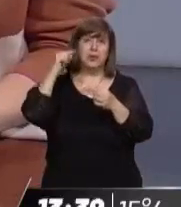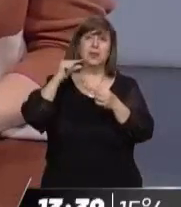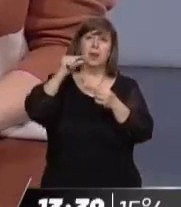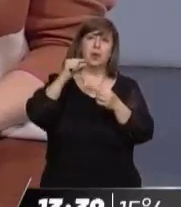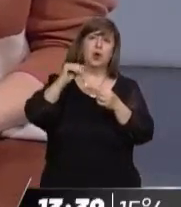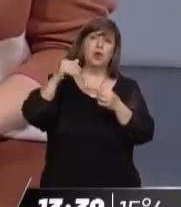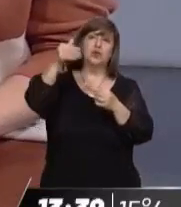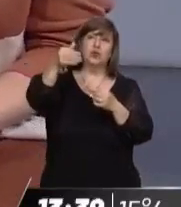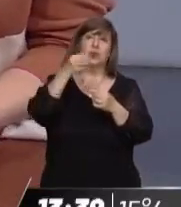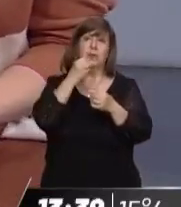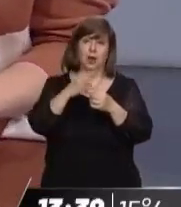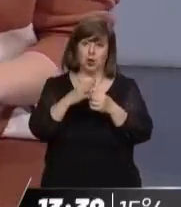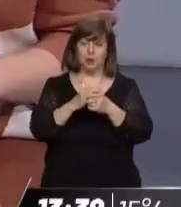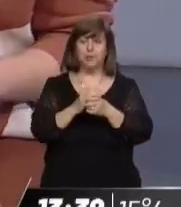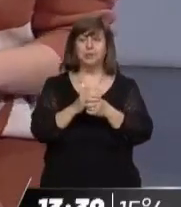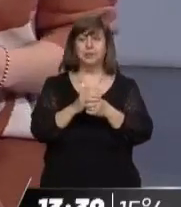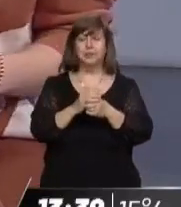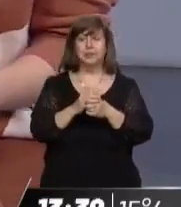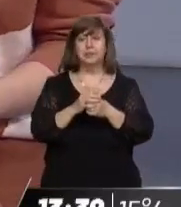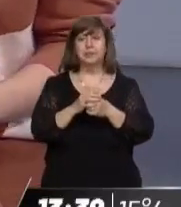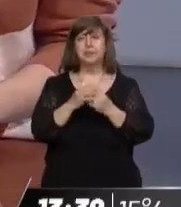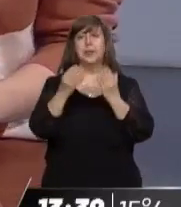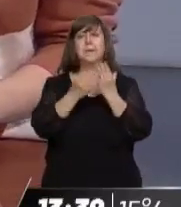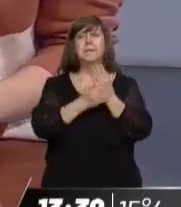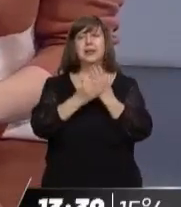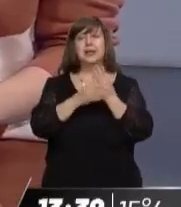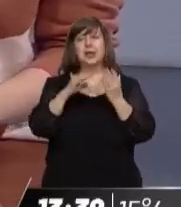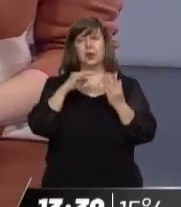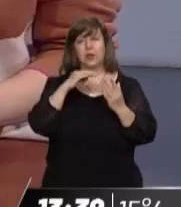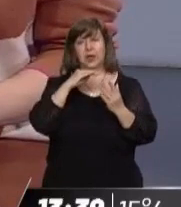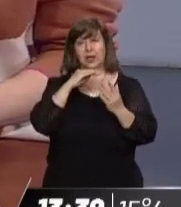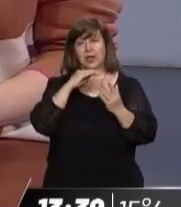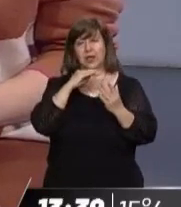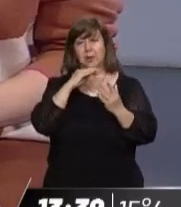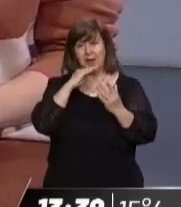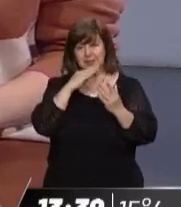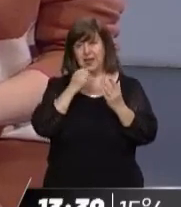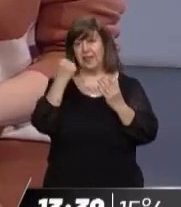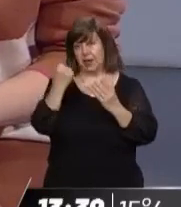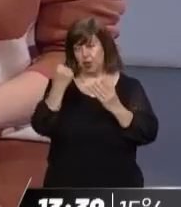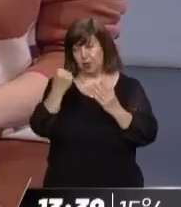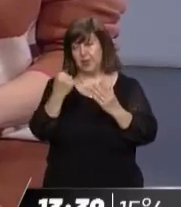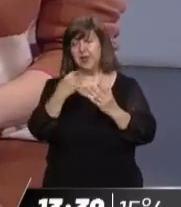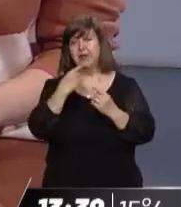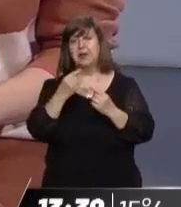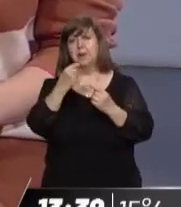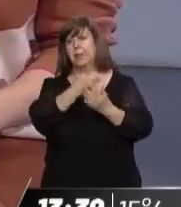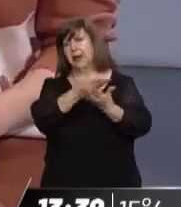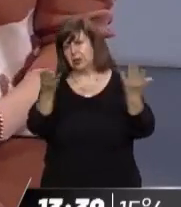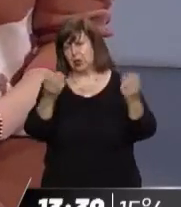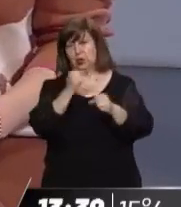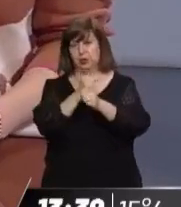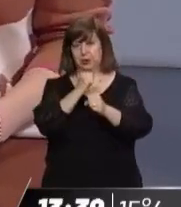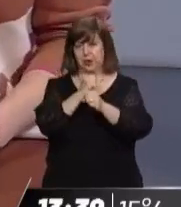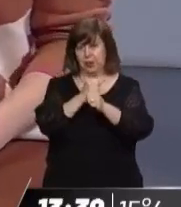Arrancábamos este noticiero con las nuevas medidas anunciadas por el Ministerio de Economía. Y a partir de esto, ¿qué se viene en mejora económica para todos los